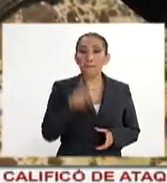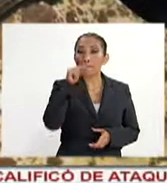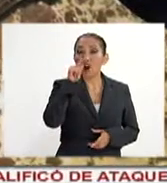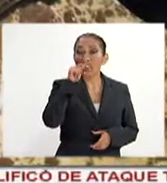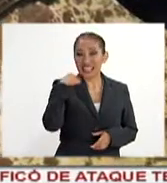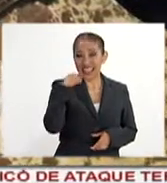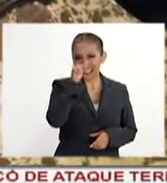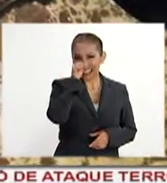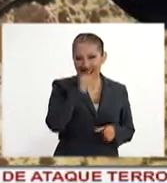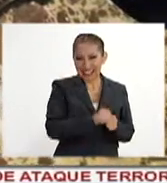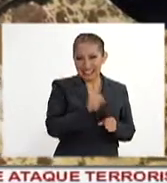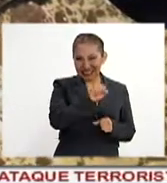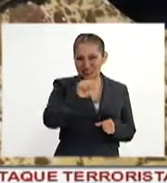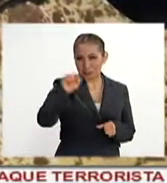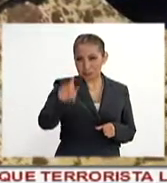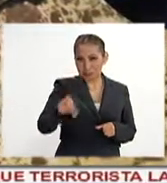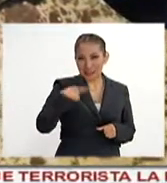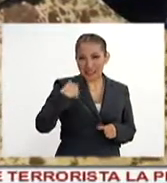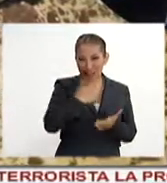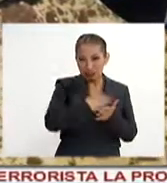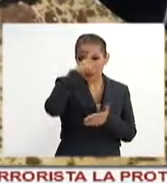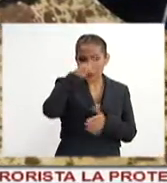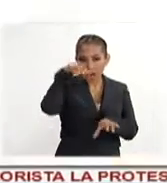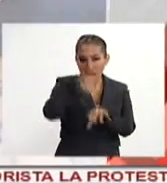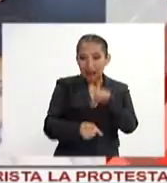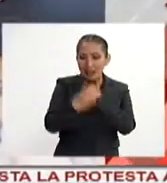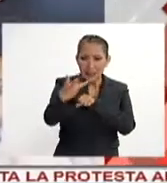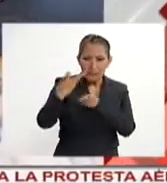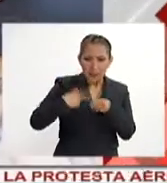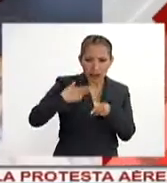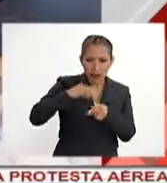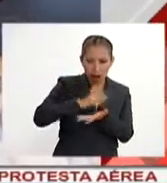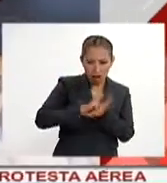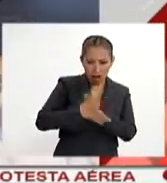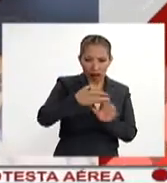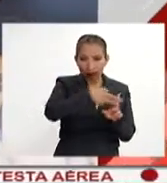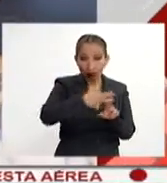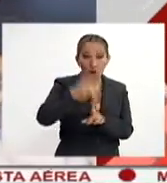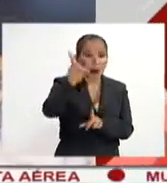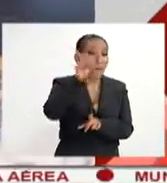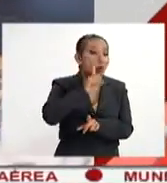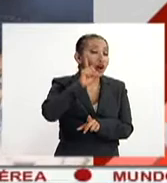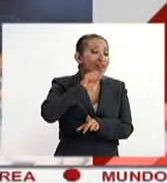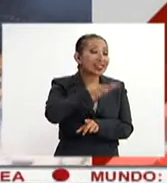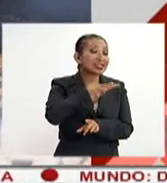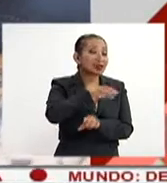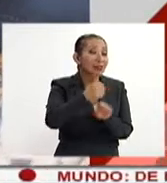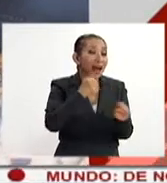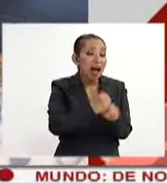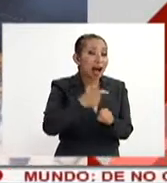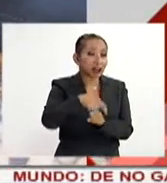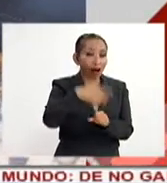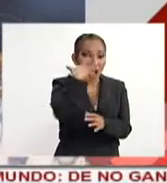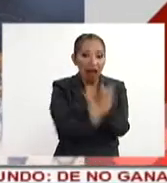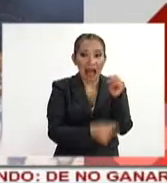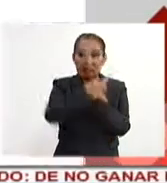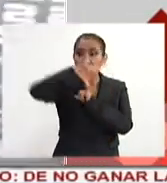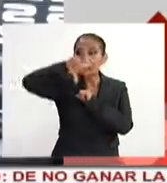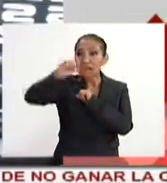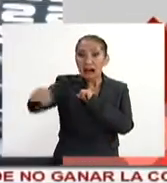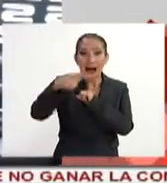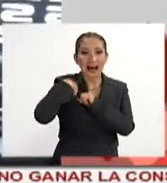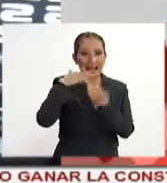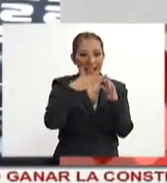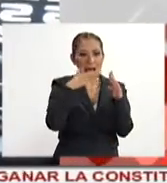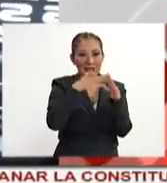Policías de la Secretaría de Seguridad Pública capitalina detuvieron a 3 implicados en el secuestro de una mujer de 19 años que escapó de sus captores